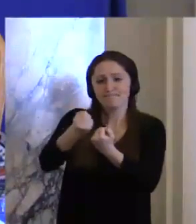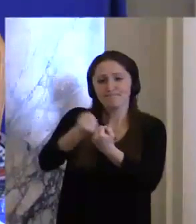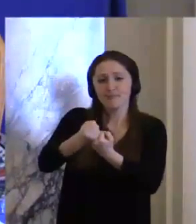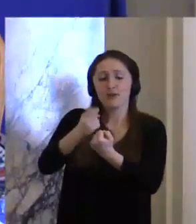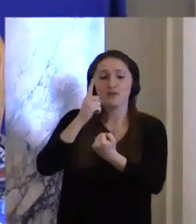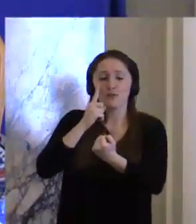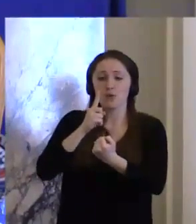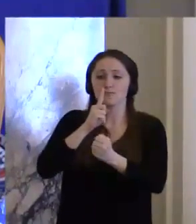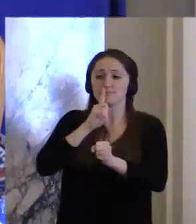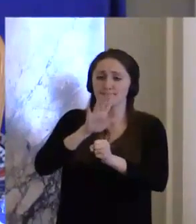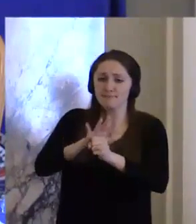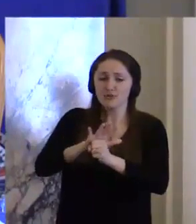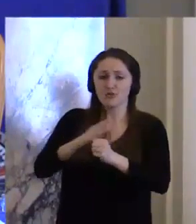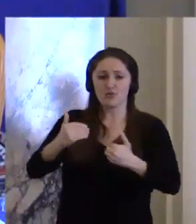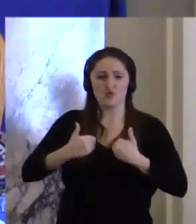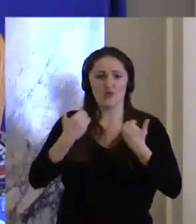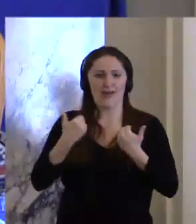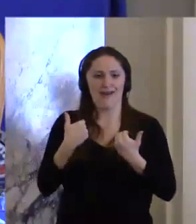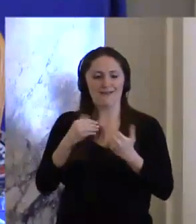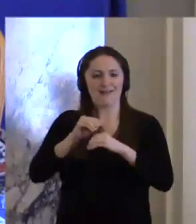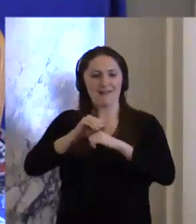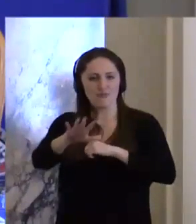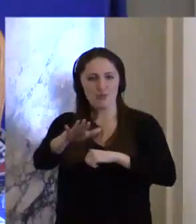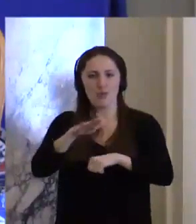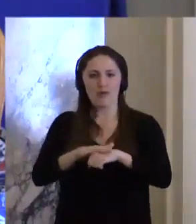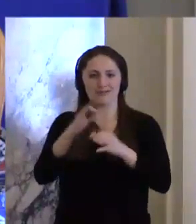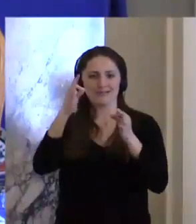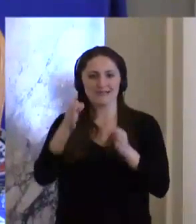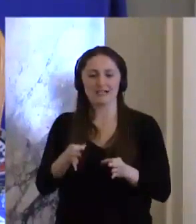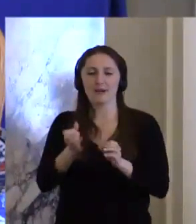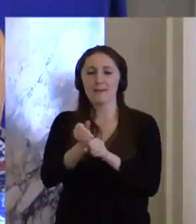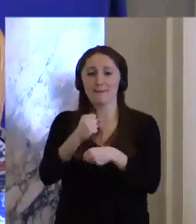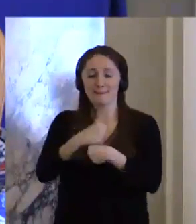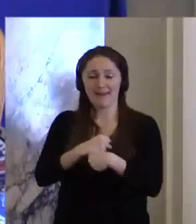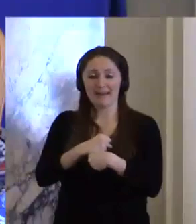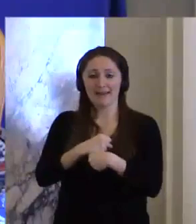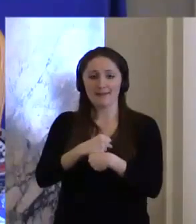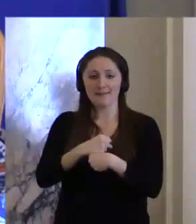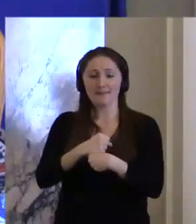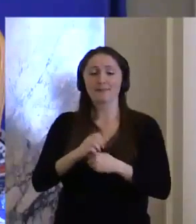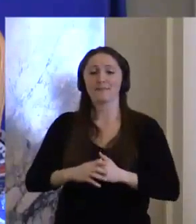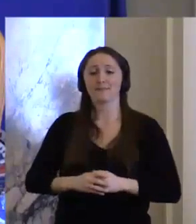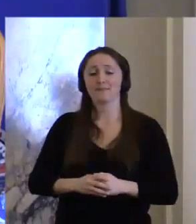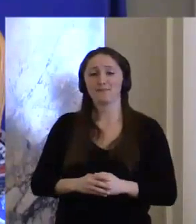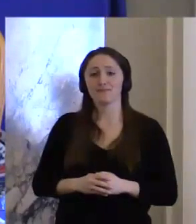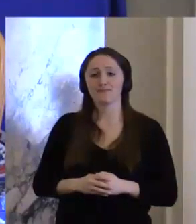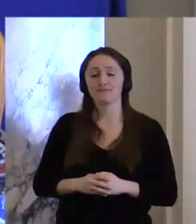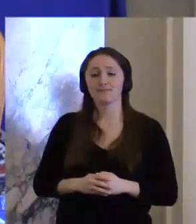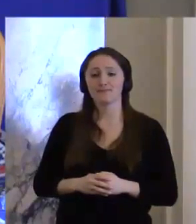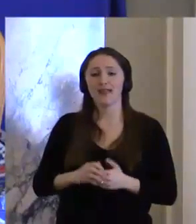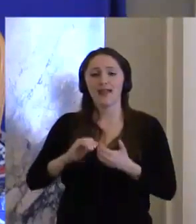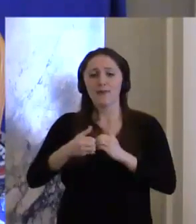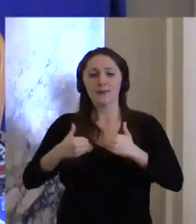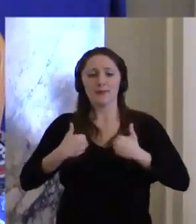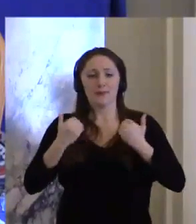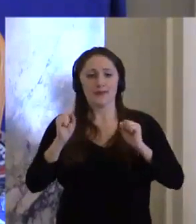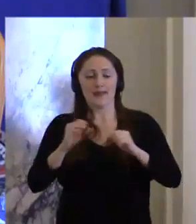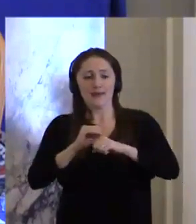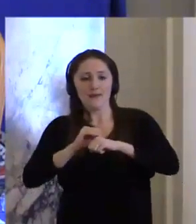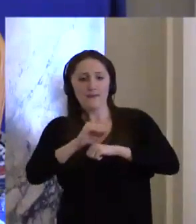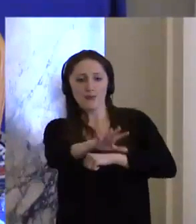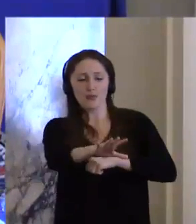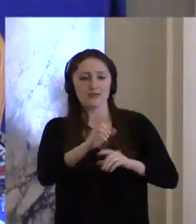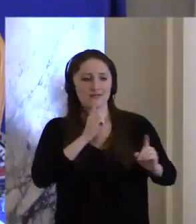incidencia y decisión en los procesos de diálogo y concertación que se vienen desarrollando entre